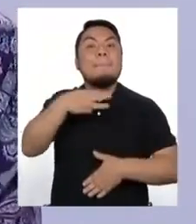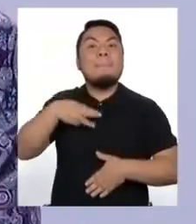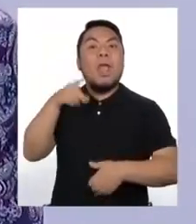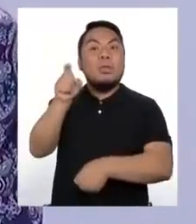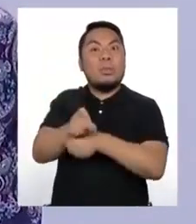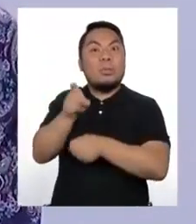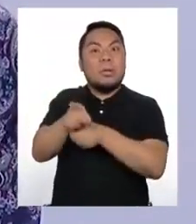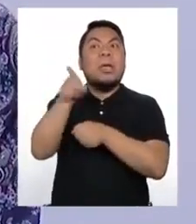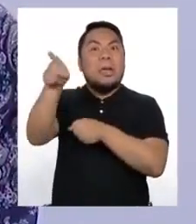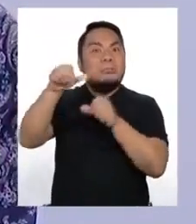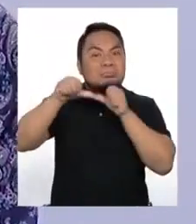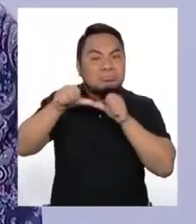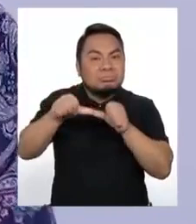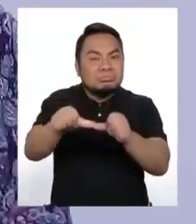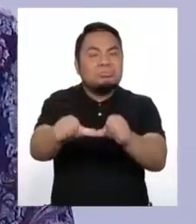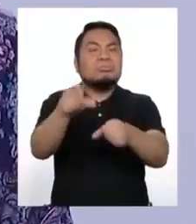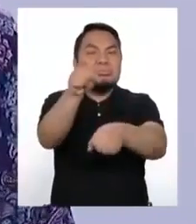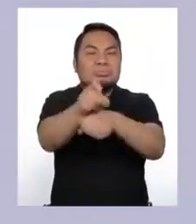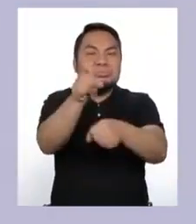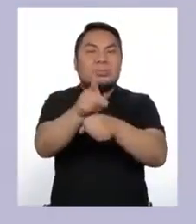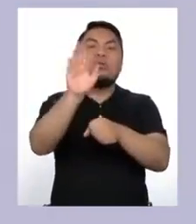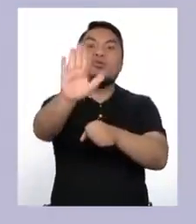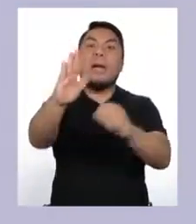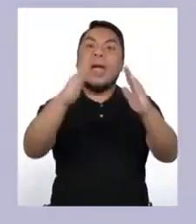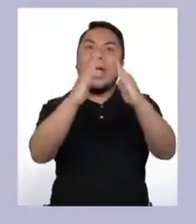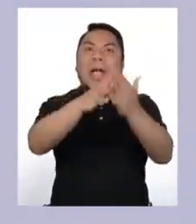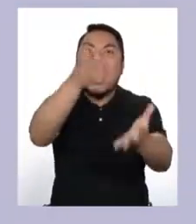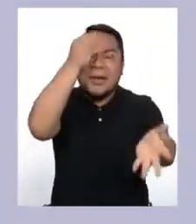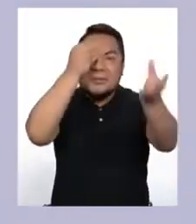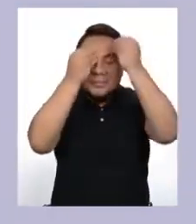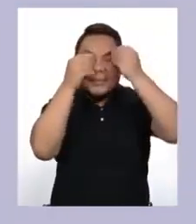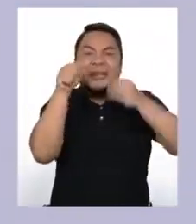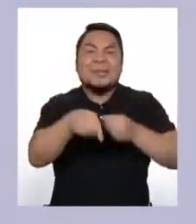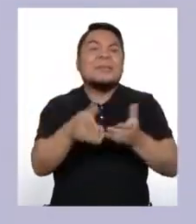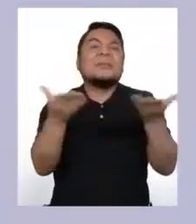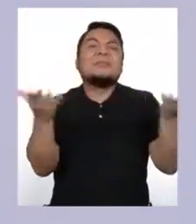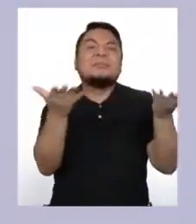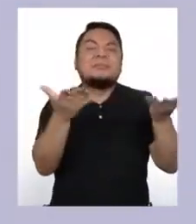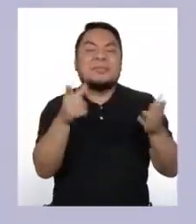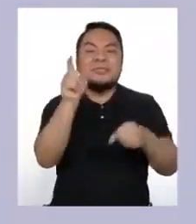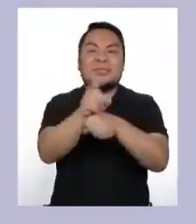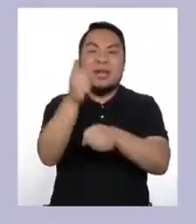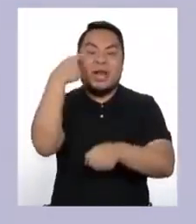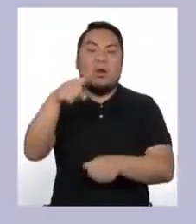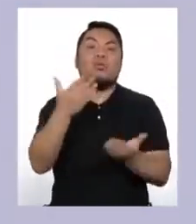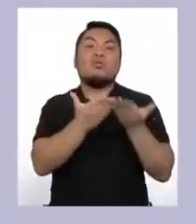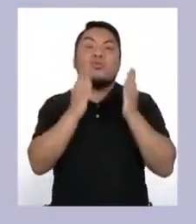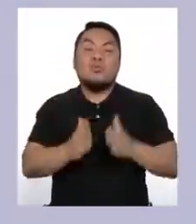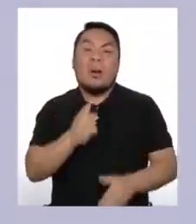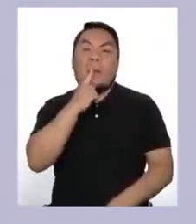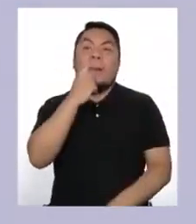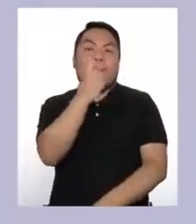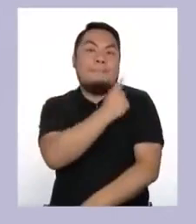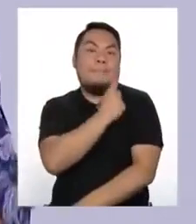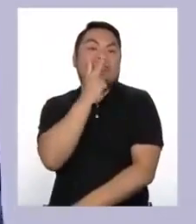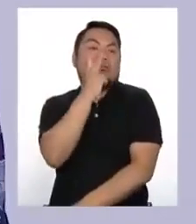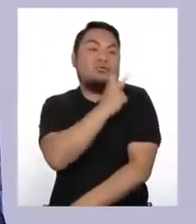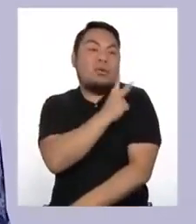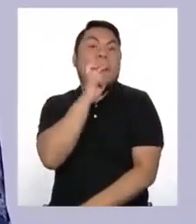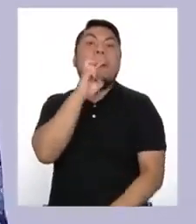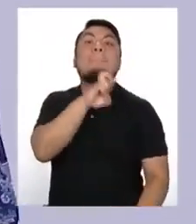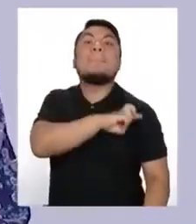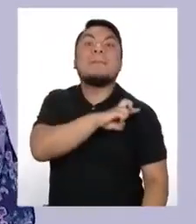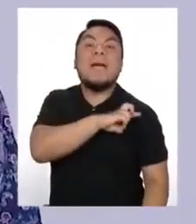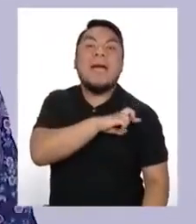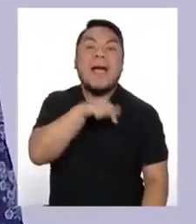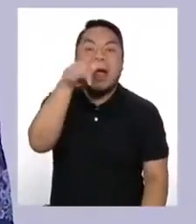ayudará a continuar aprendiendo, pero desde casa. Este programa va dirigido a los estudiantes de primero y segundo de primaria. Hoy vamos